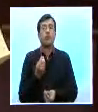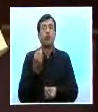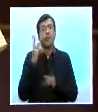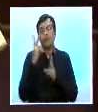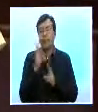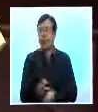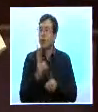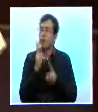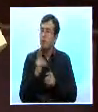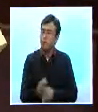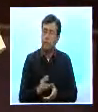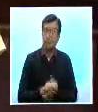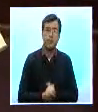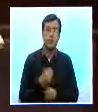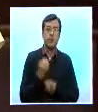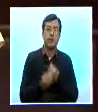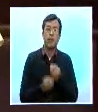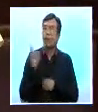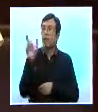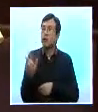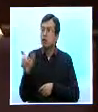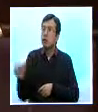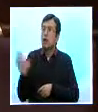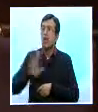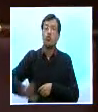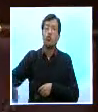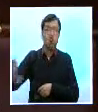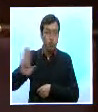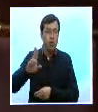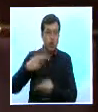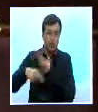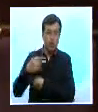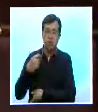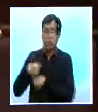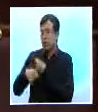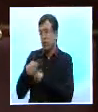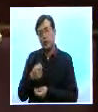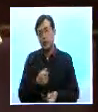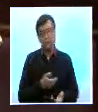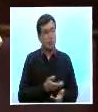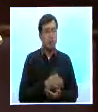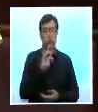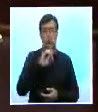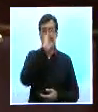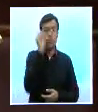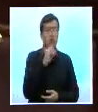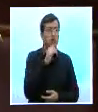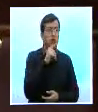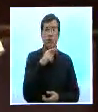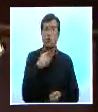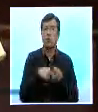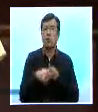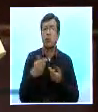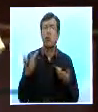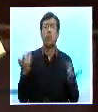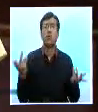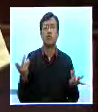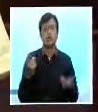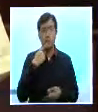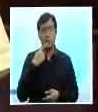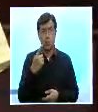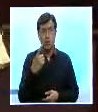a los señores comerciantes verdad no hay a quién venderle ese 80 por ciento usted dice